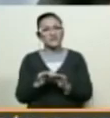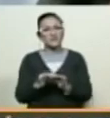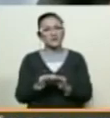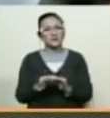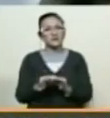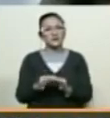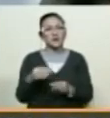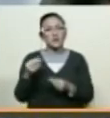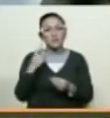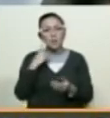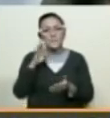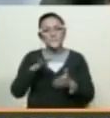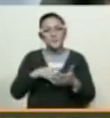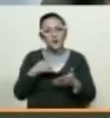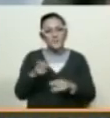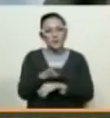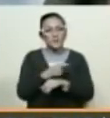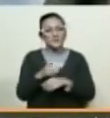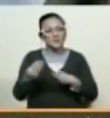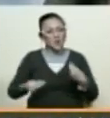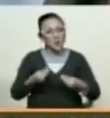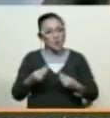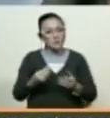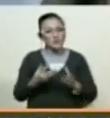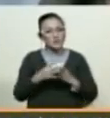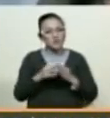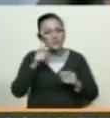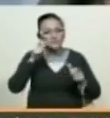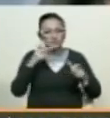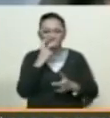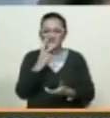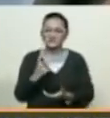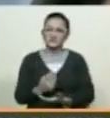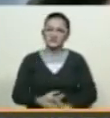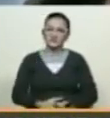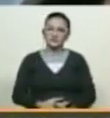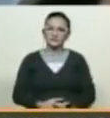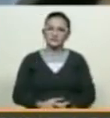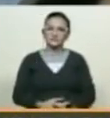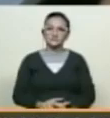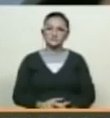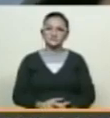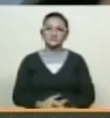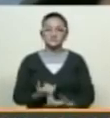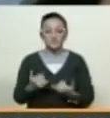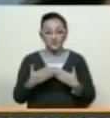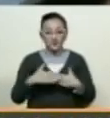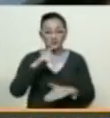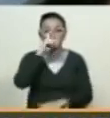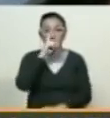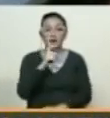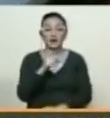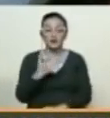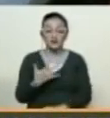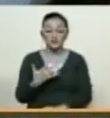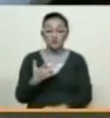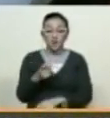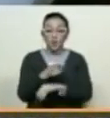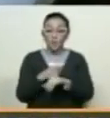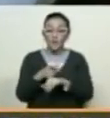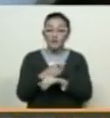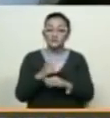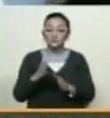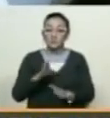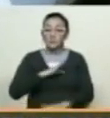marco en esa programación que tiene la gobernación para todos los visitantes? Bueno, en este año la gobernación del estado Lara está